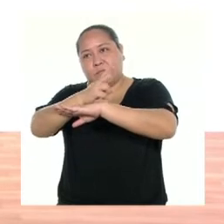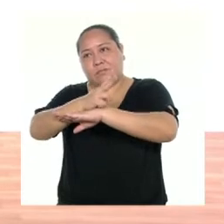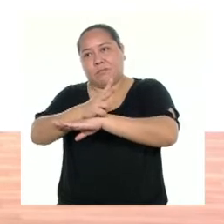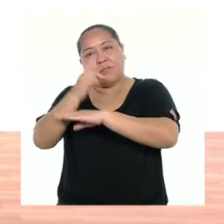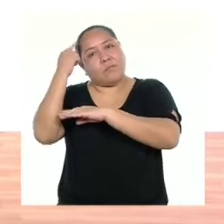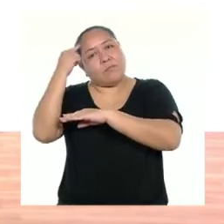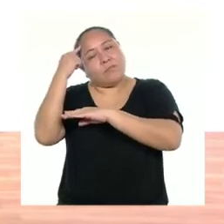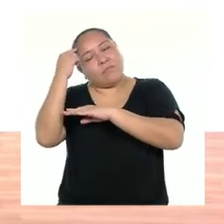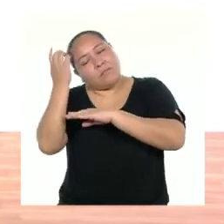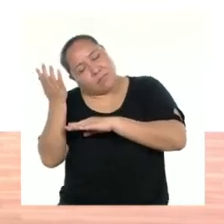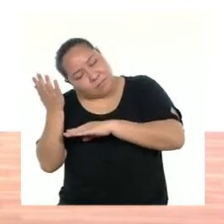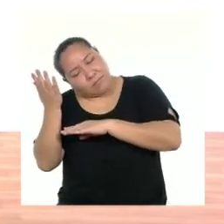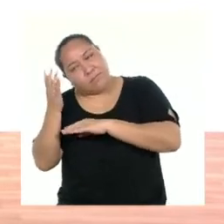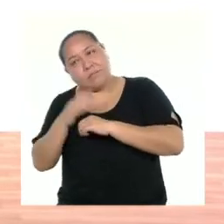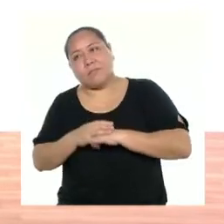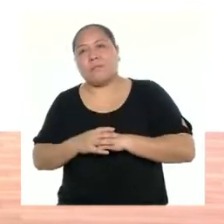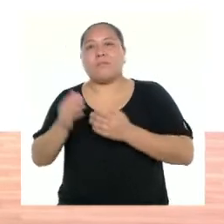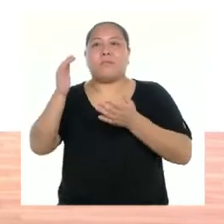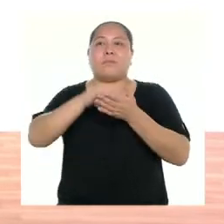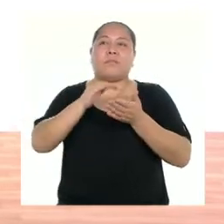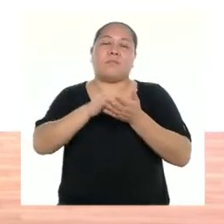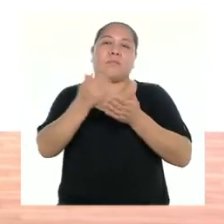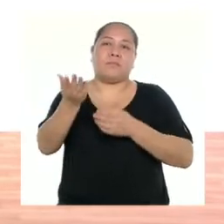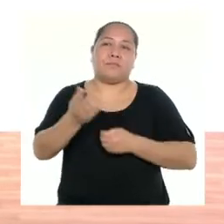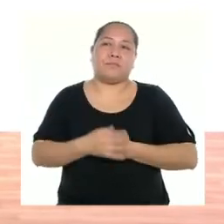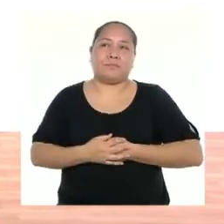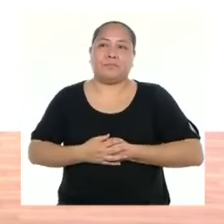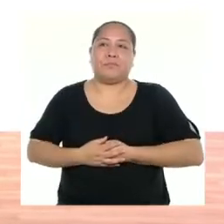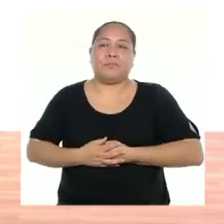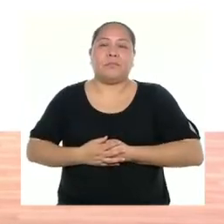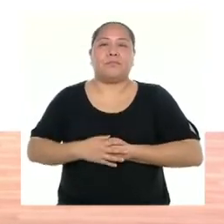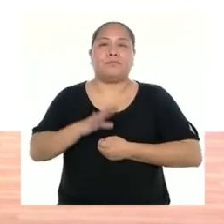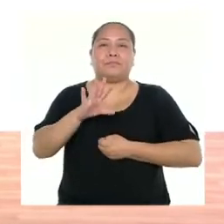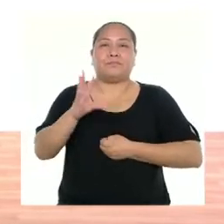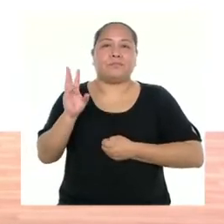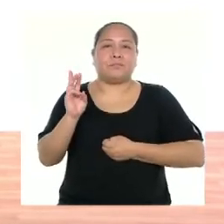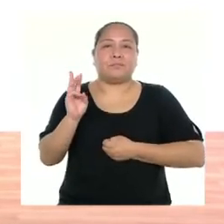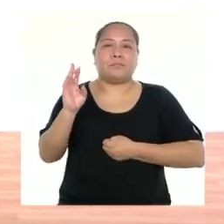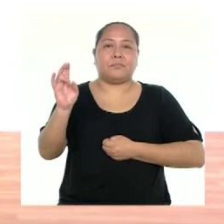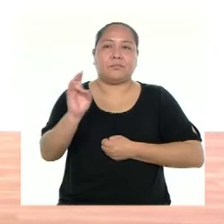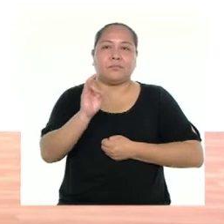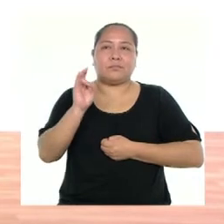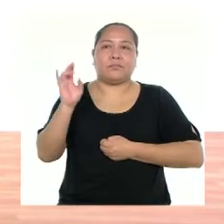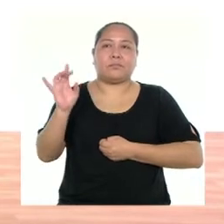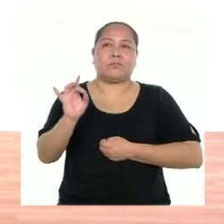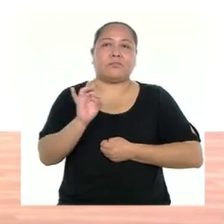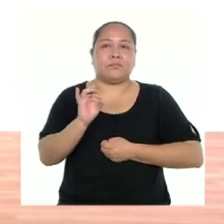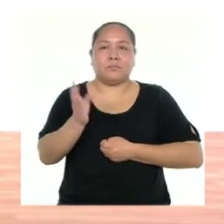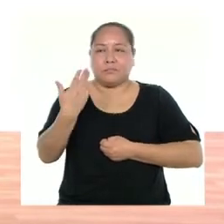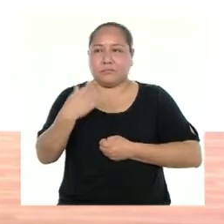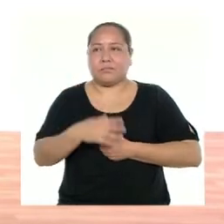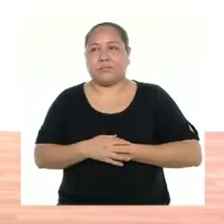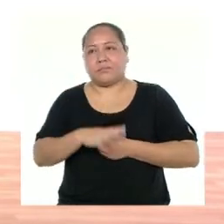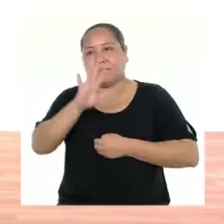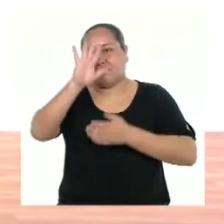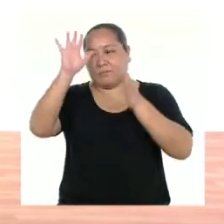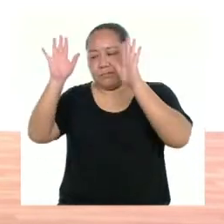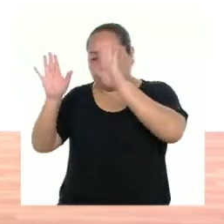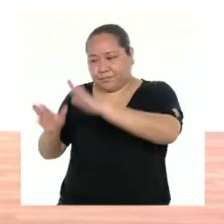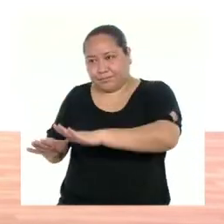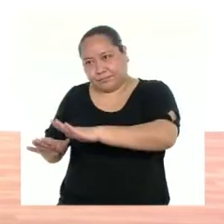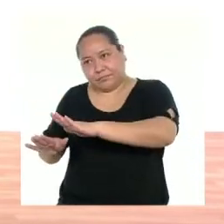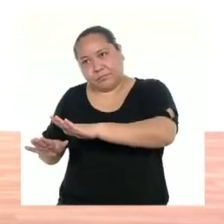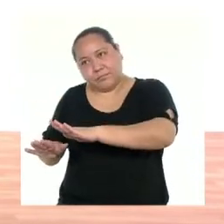cabeza. Una vez más. 5, 6, 7, va. Coloco los